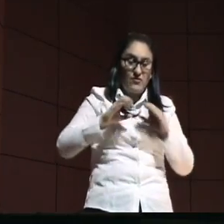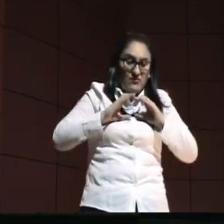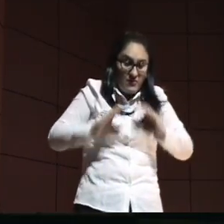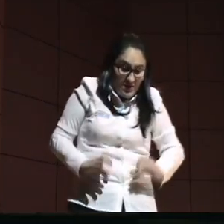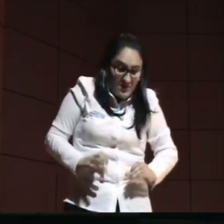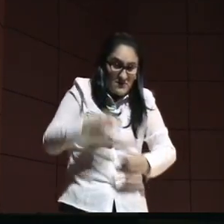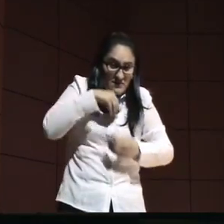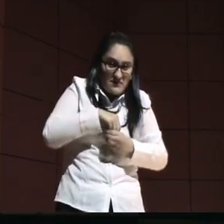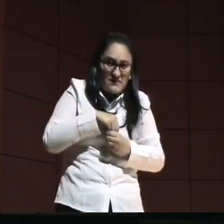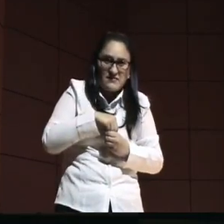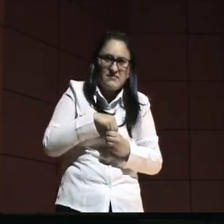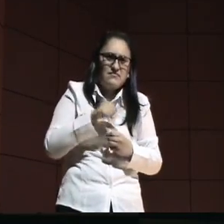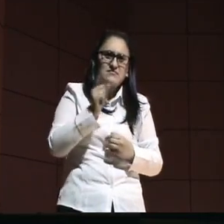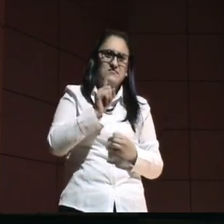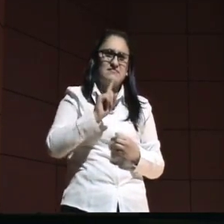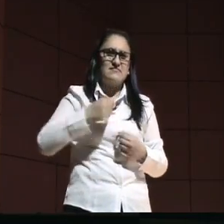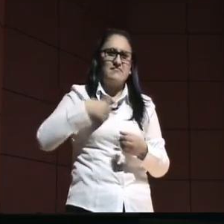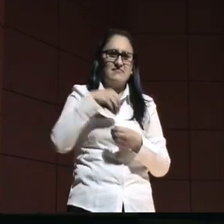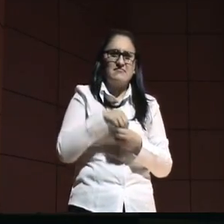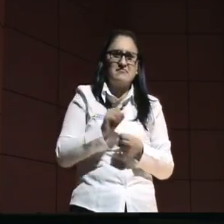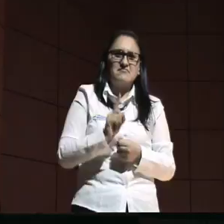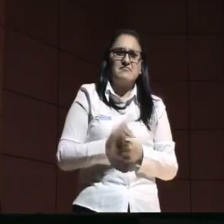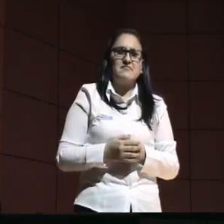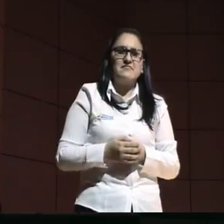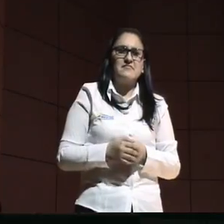cuerpos. Yo no tengo discapacidad.